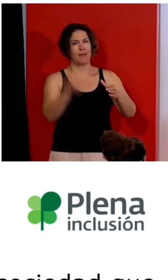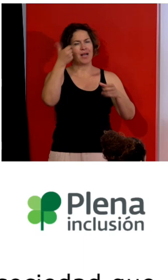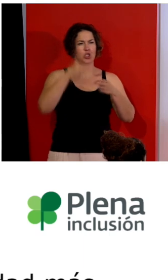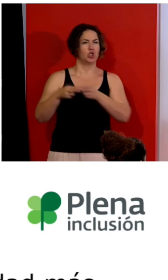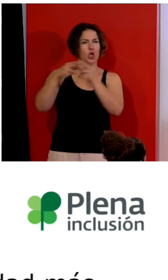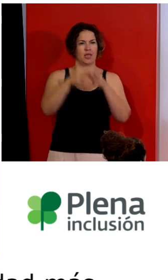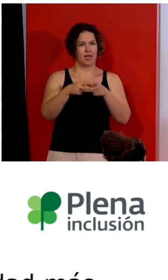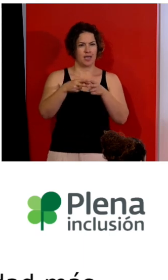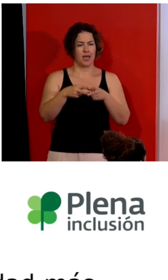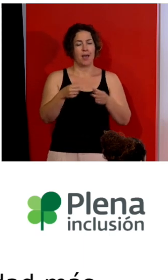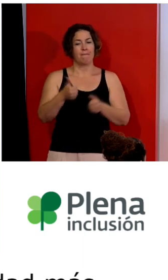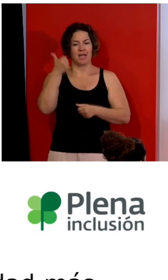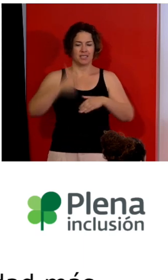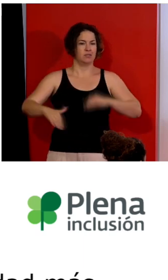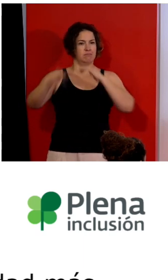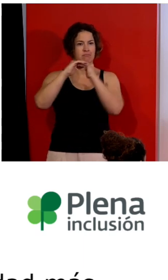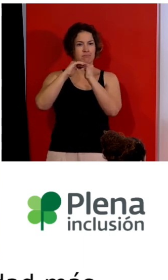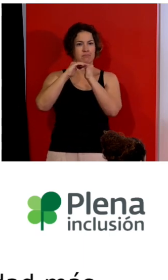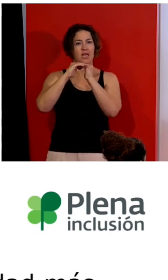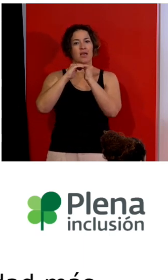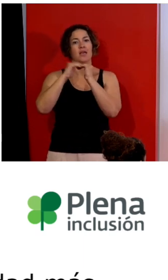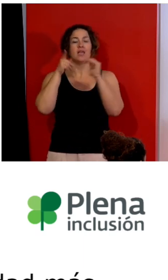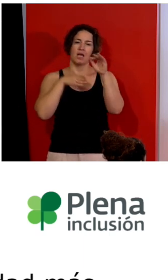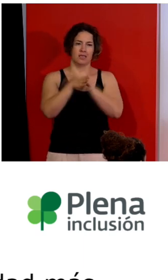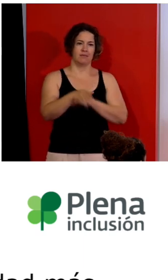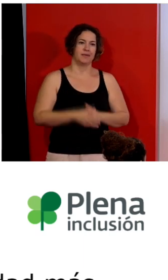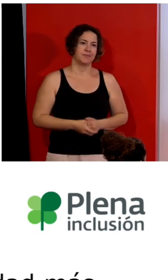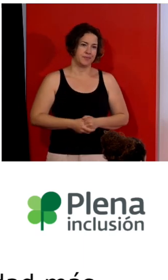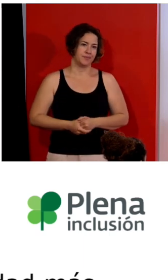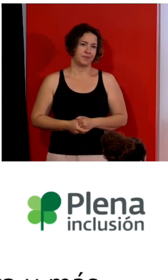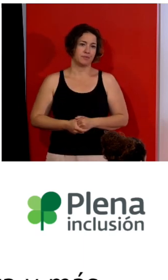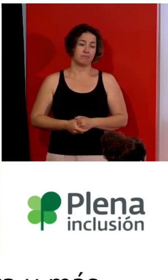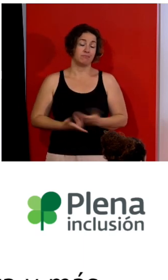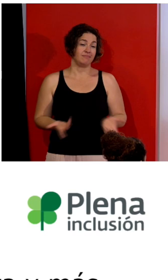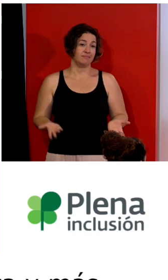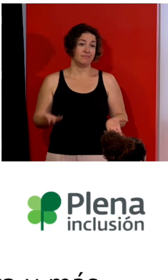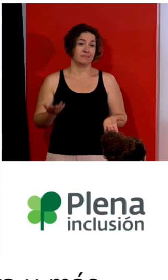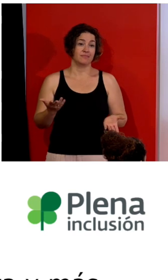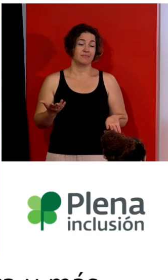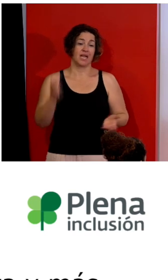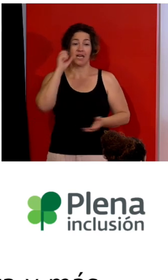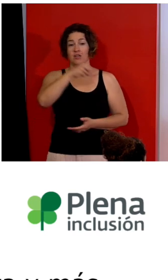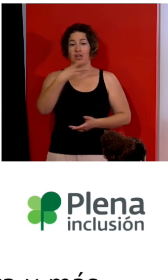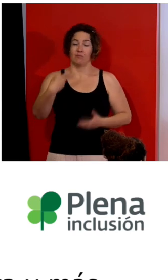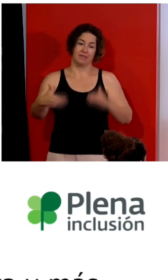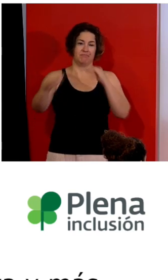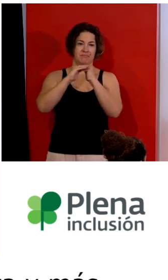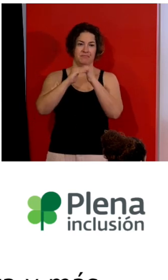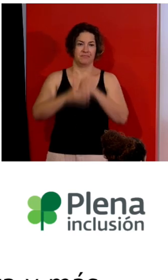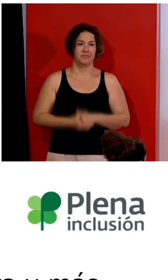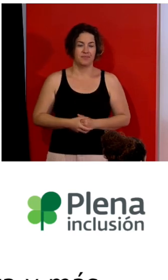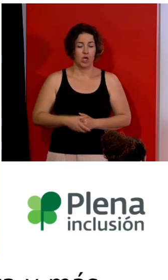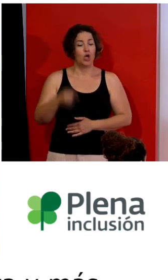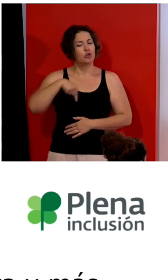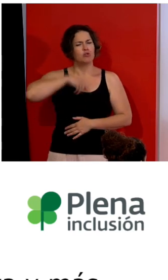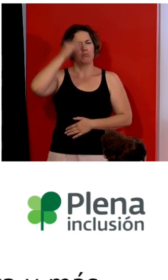solidaria, más equitativa y más accesible. En resultado, más igualitaria.